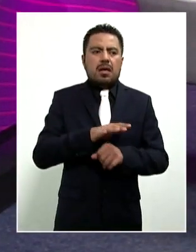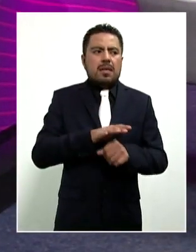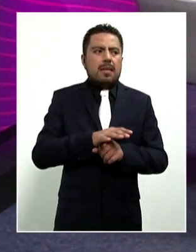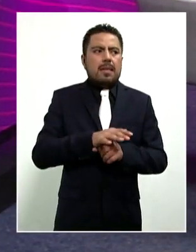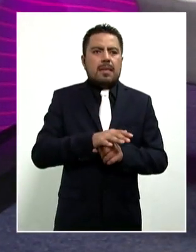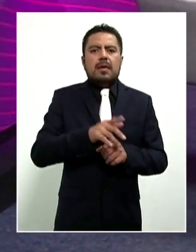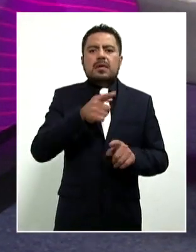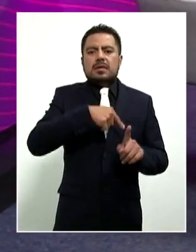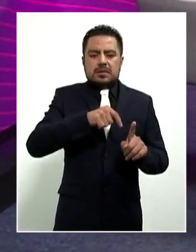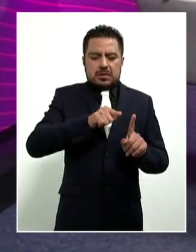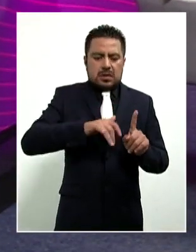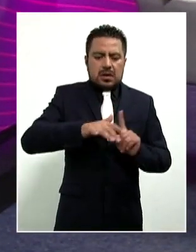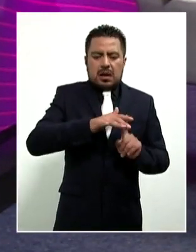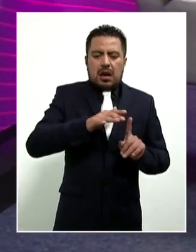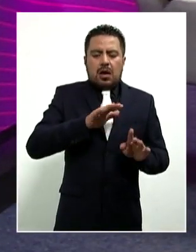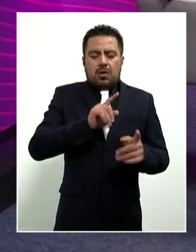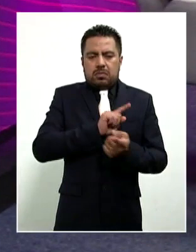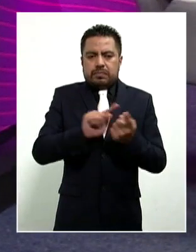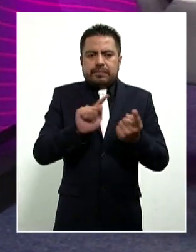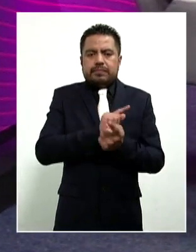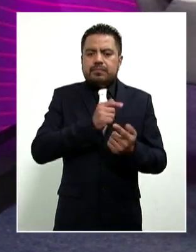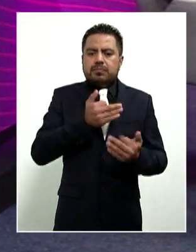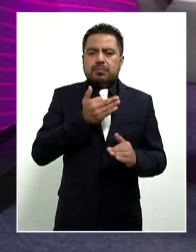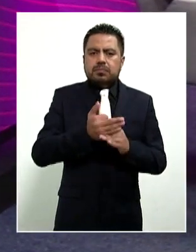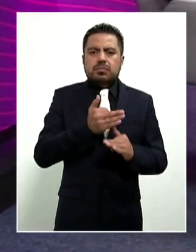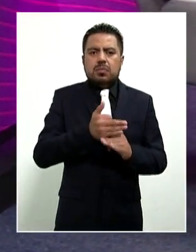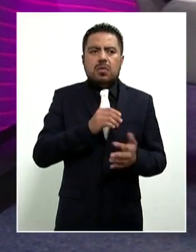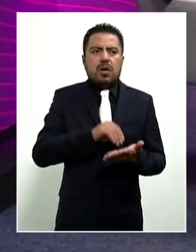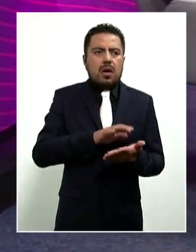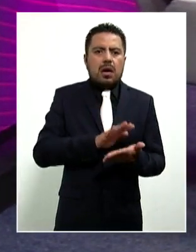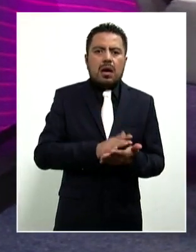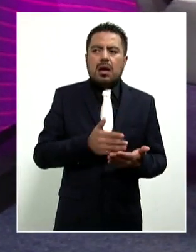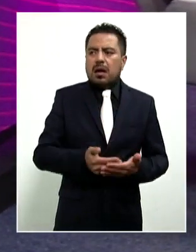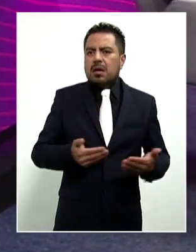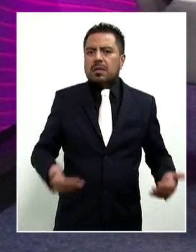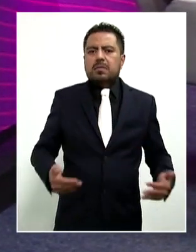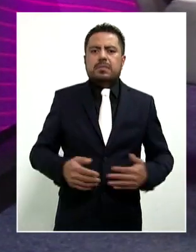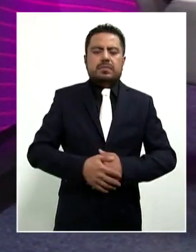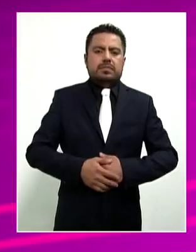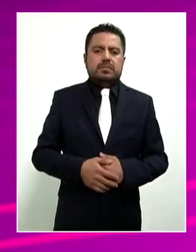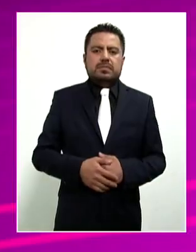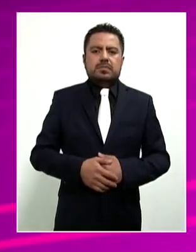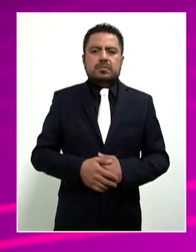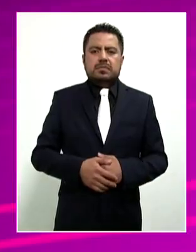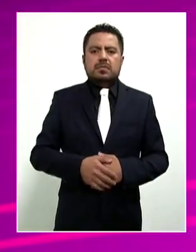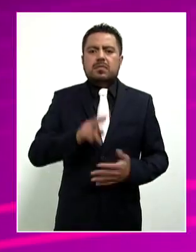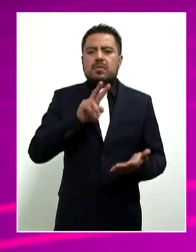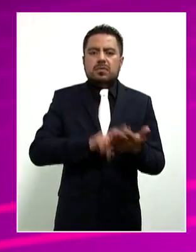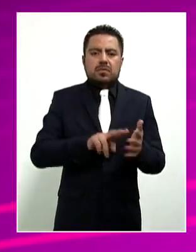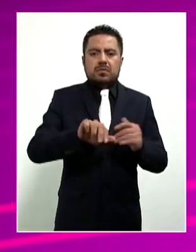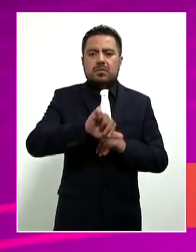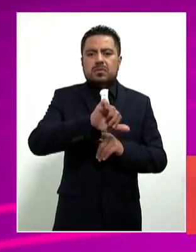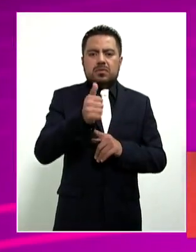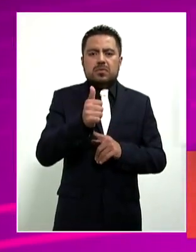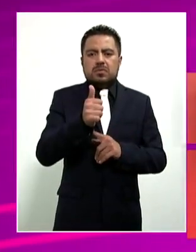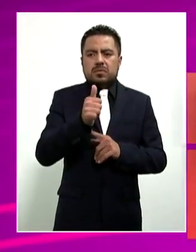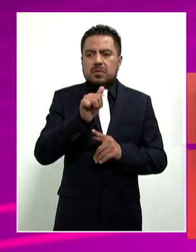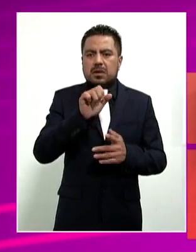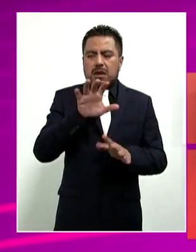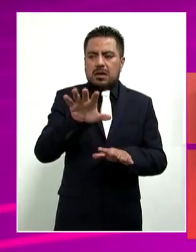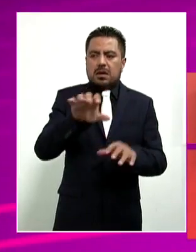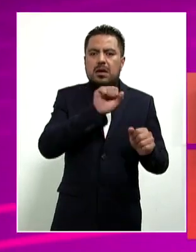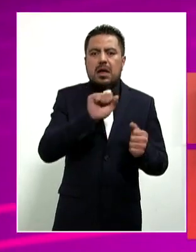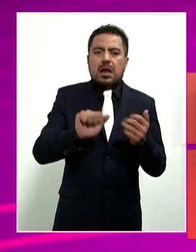el escenario al que nos enfrentamos actualmente, ¿no? Bueno, en el 2011, cuando se adoptó la ley